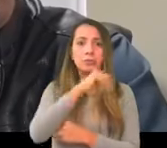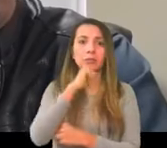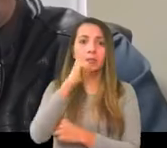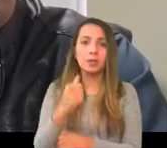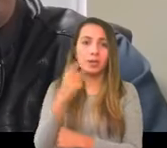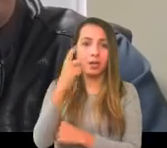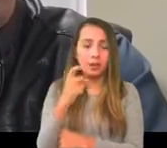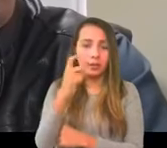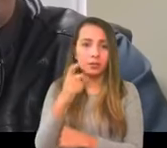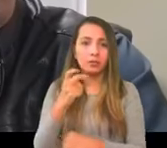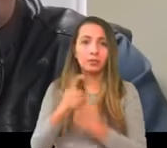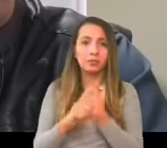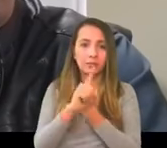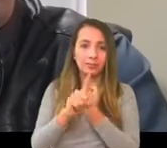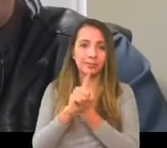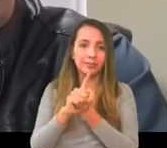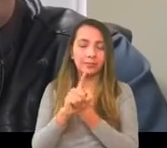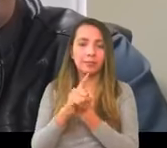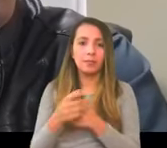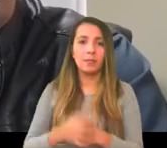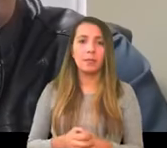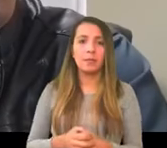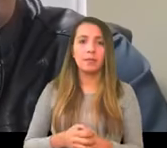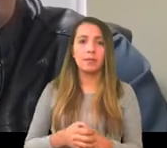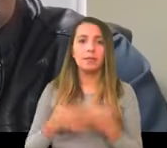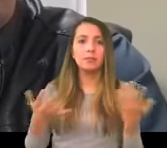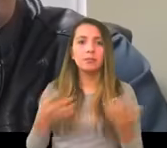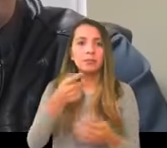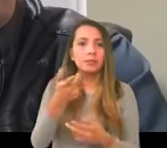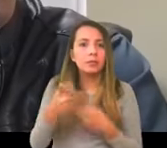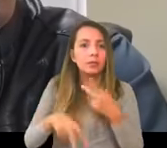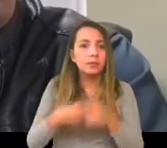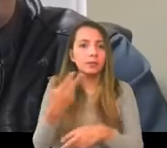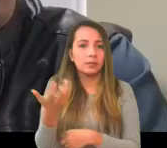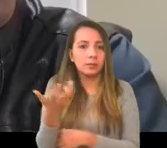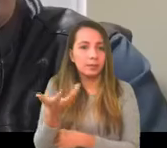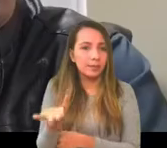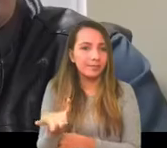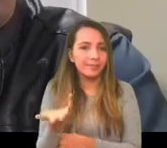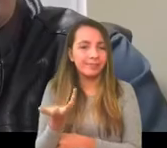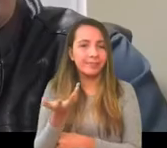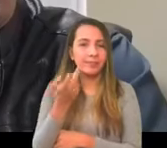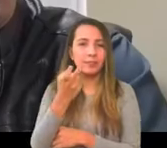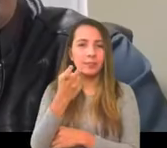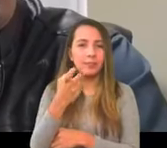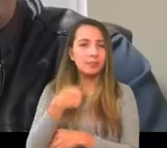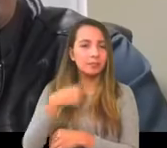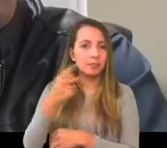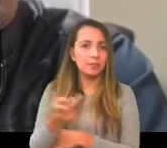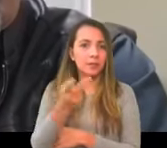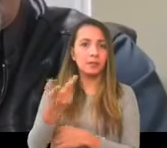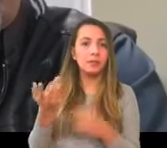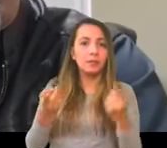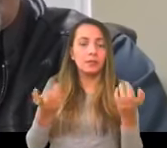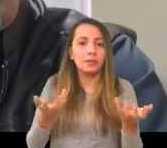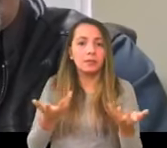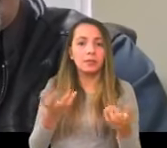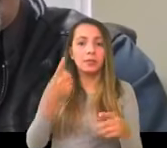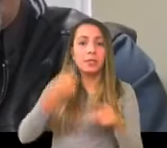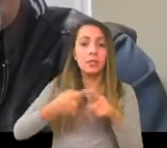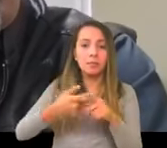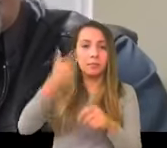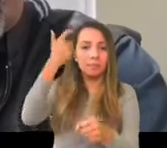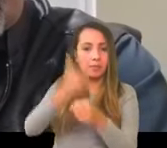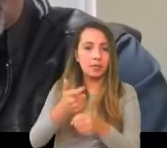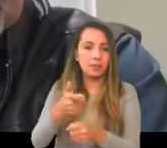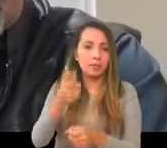puso ahí en el mapa. ¿Qué van a hacer? ¿Qué van a hacer en ese sentido? ¿Quién va a pagar? Decía Gerardo hace